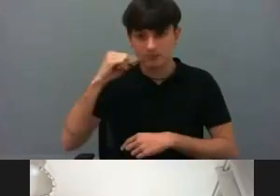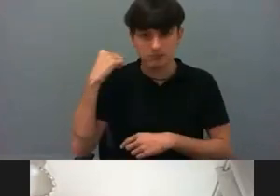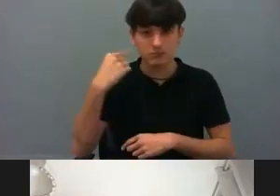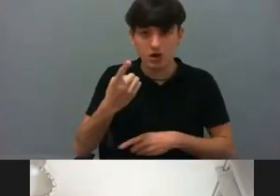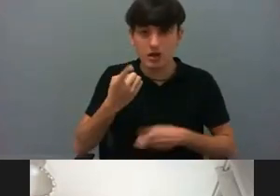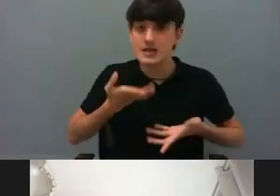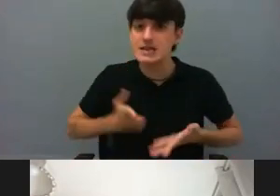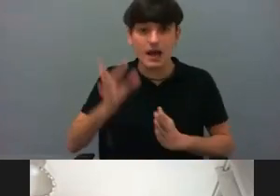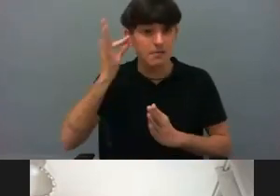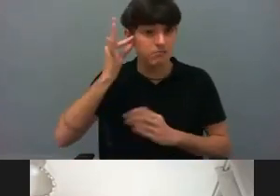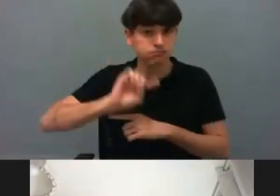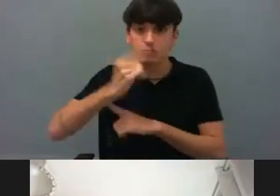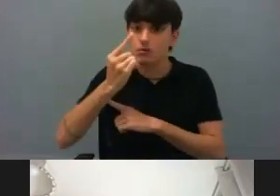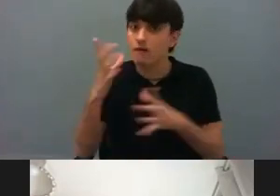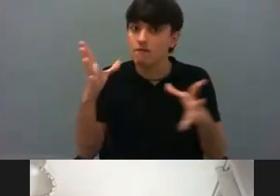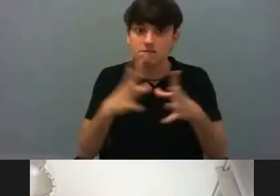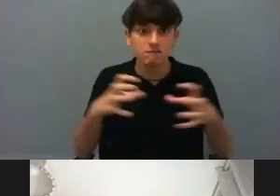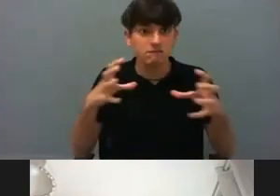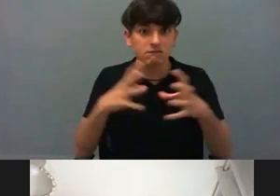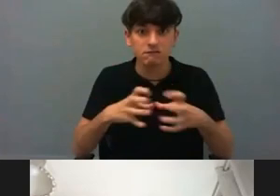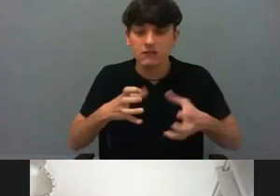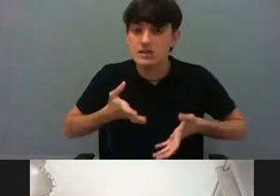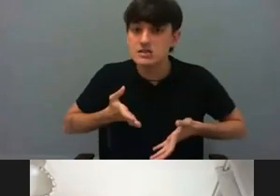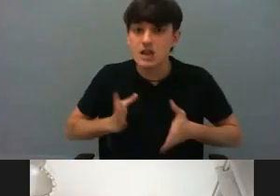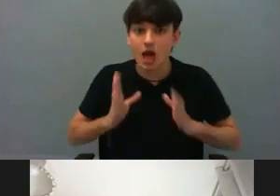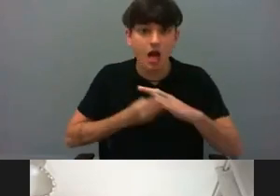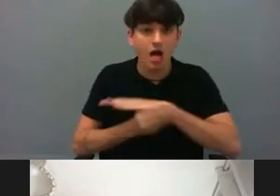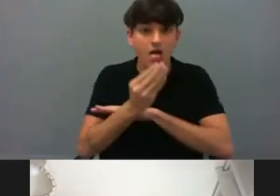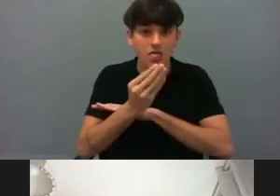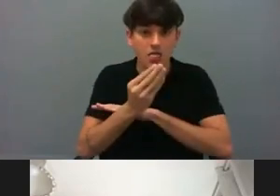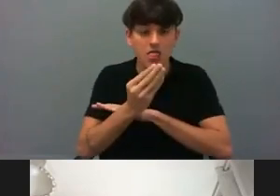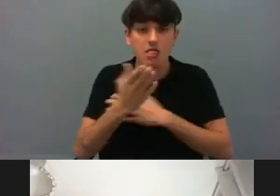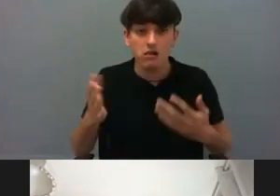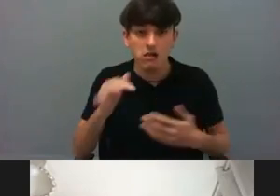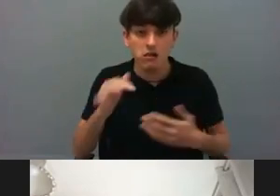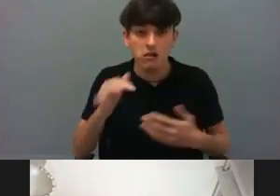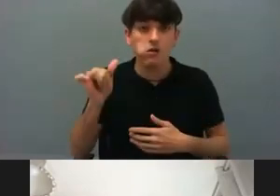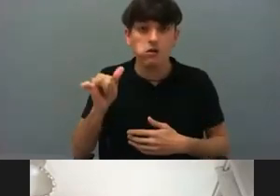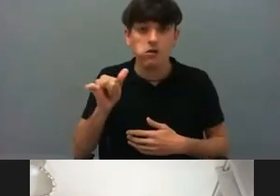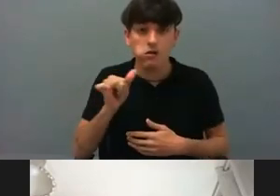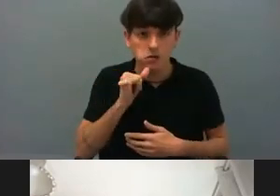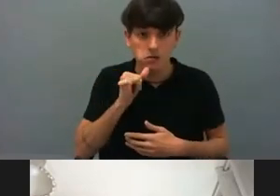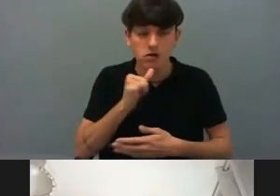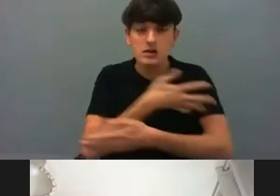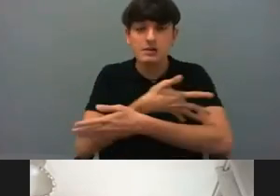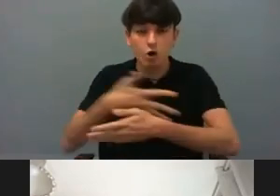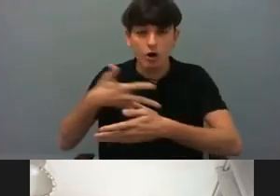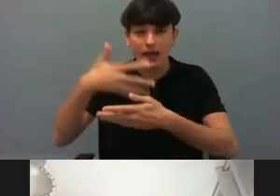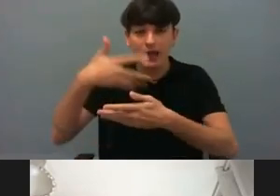hija, muy deseada. Se produce en el parto una anoxia neonatal y hemorragia